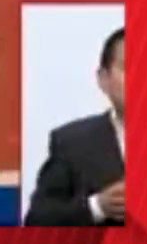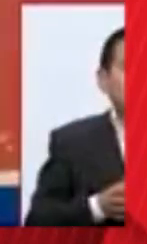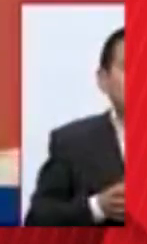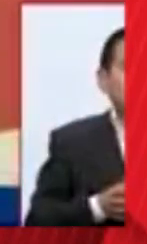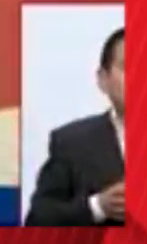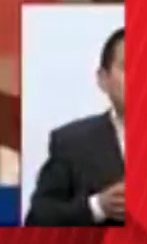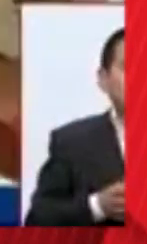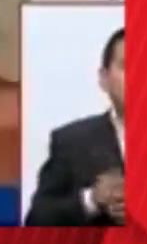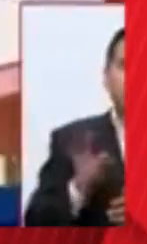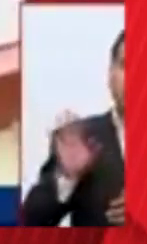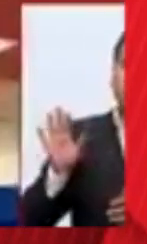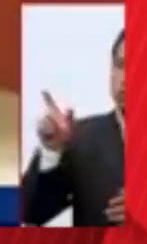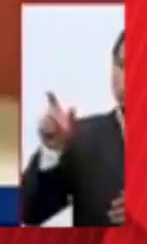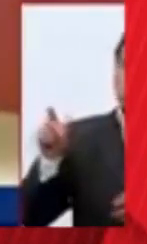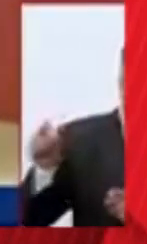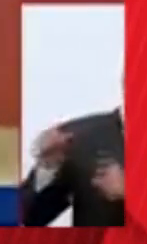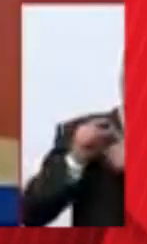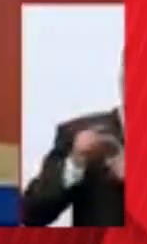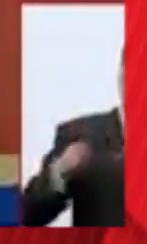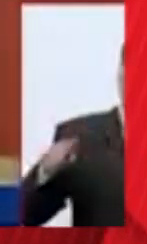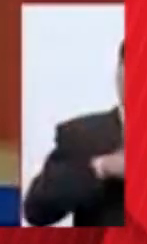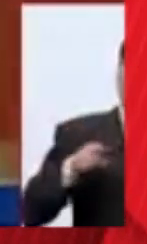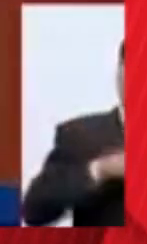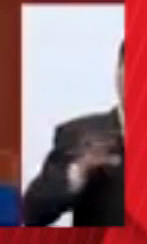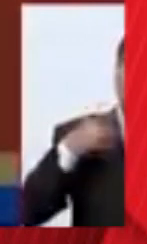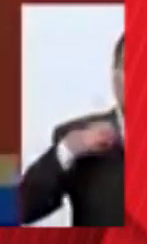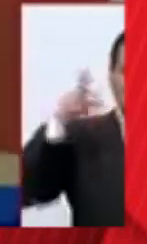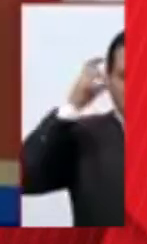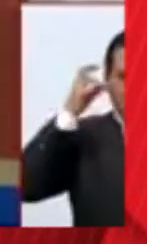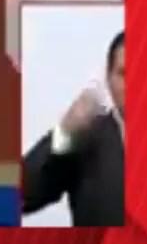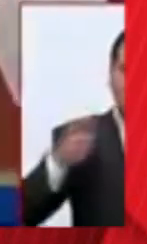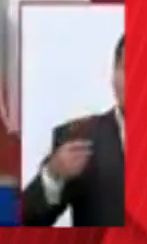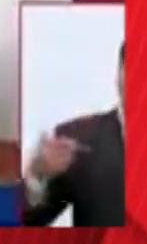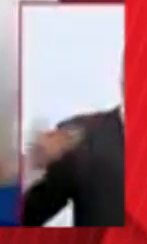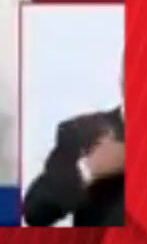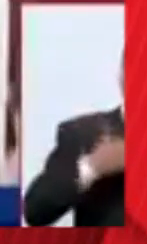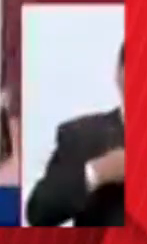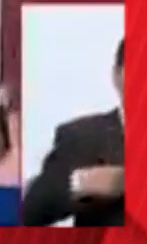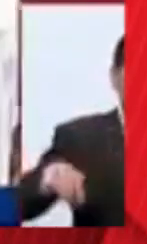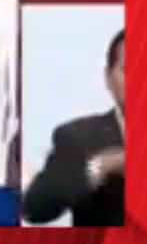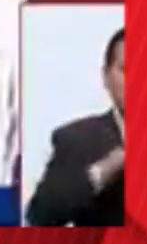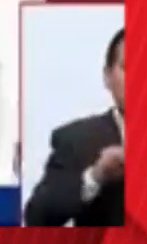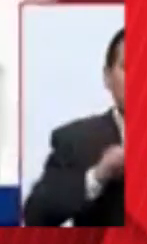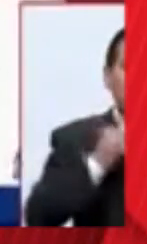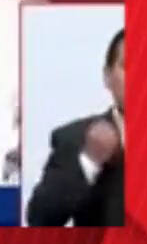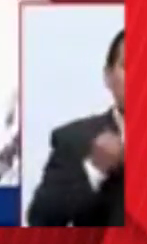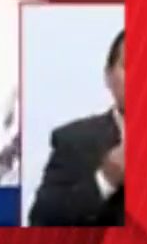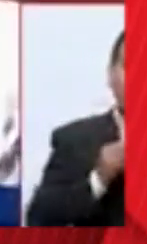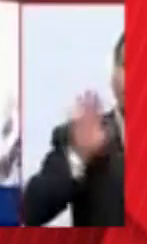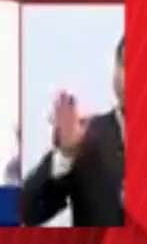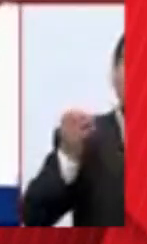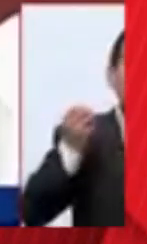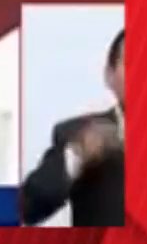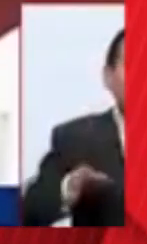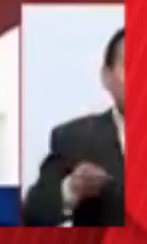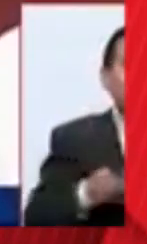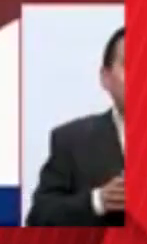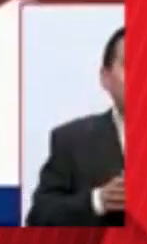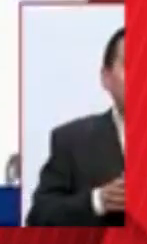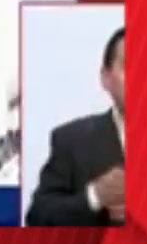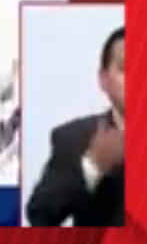Esa satanización, penalización, criminalización a los movimientos sociales es un fracaso.